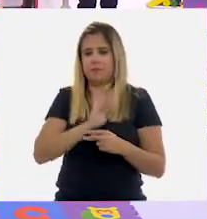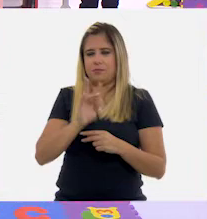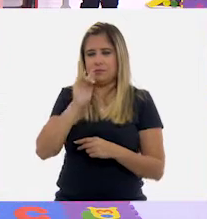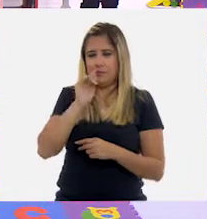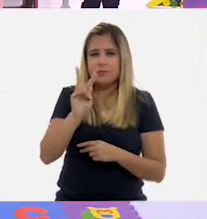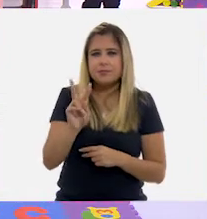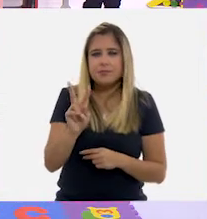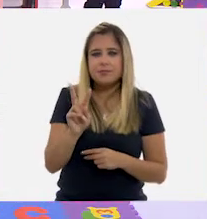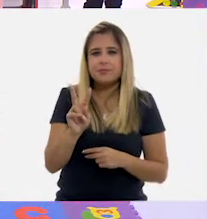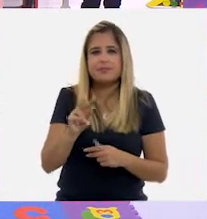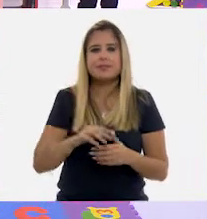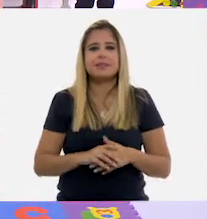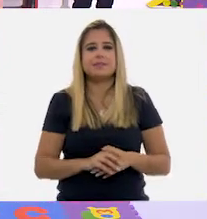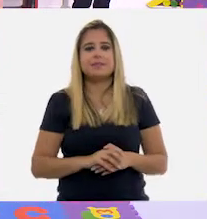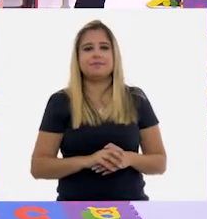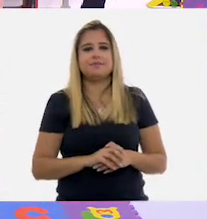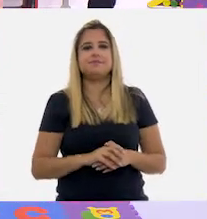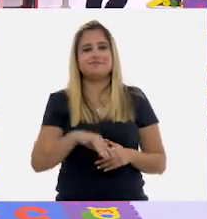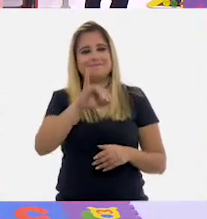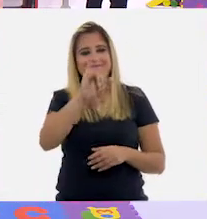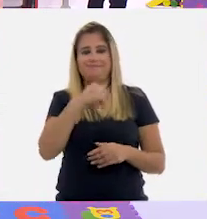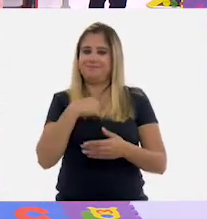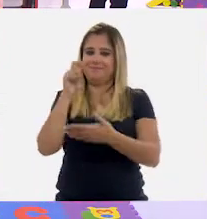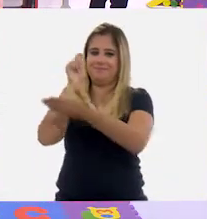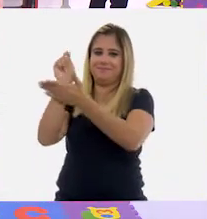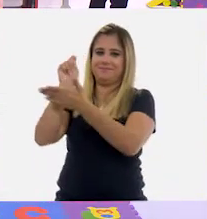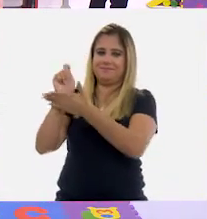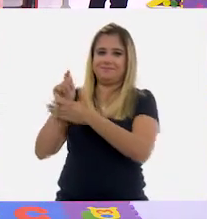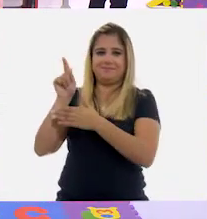observar. Lo voy a poner de este lado.